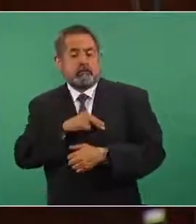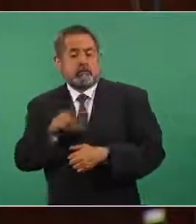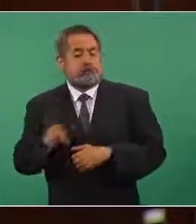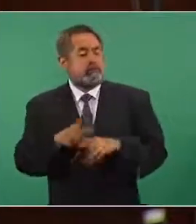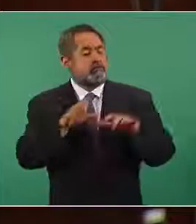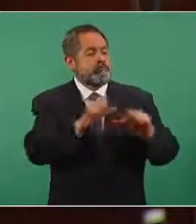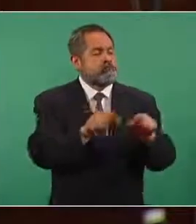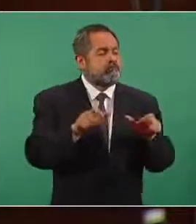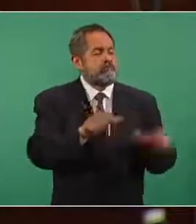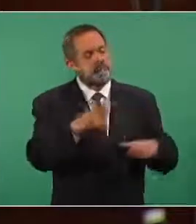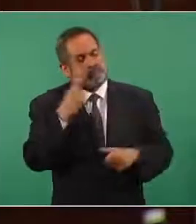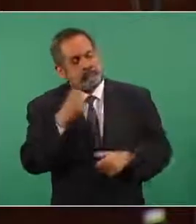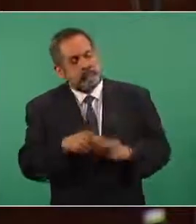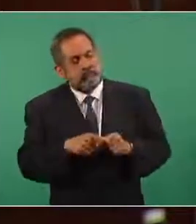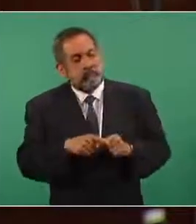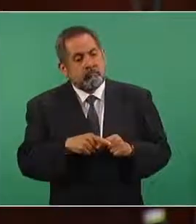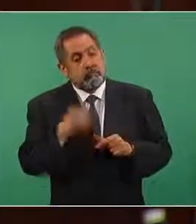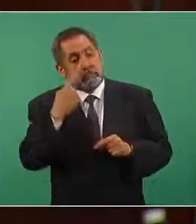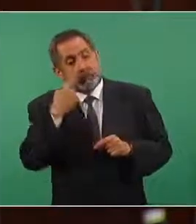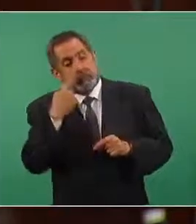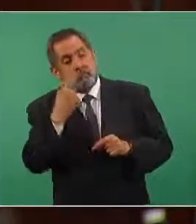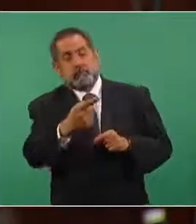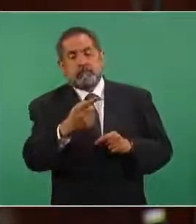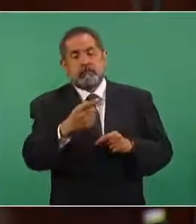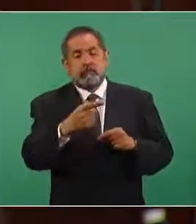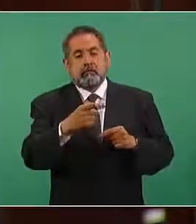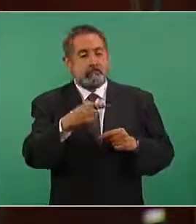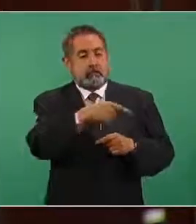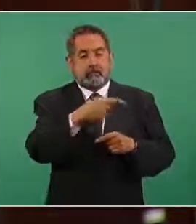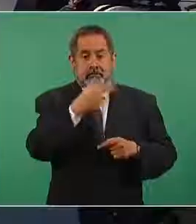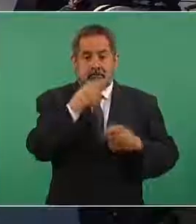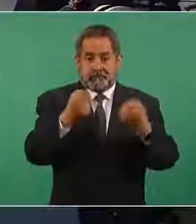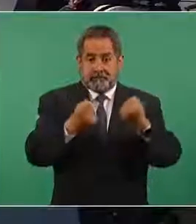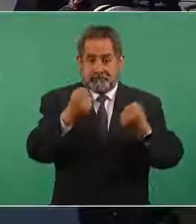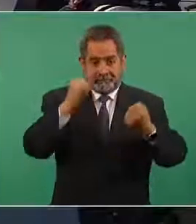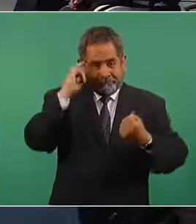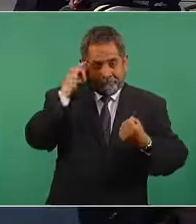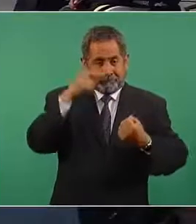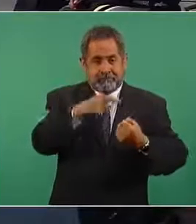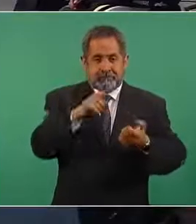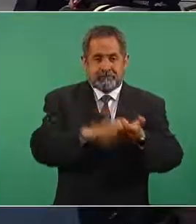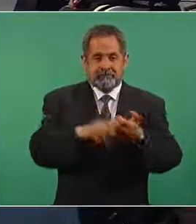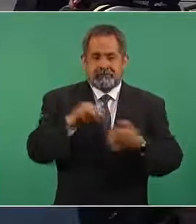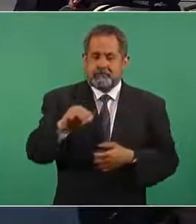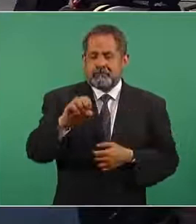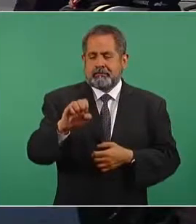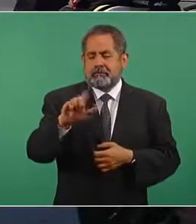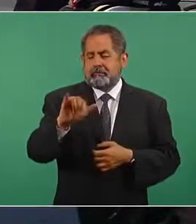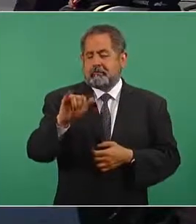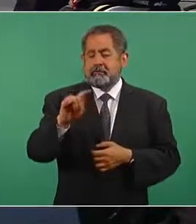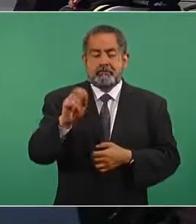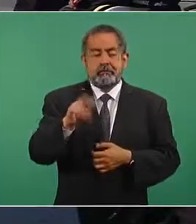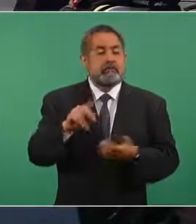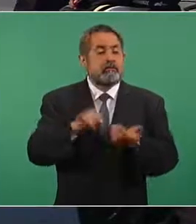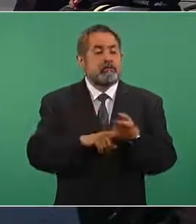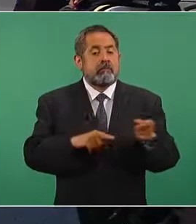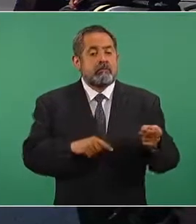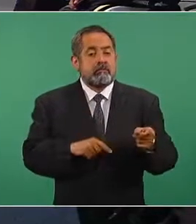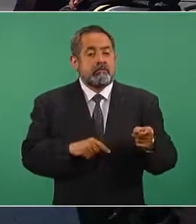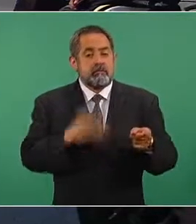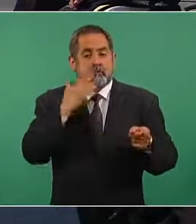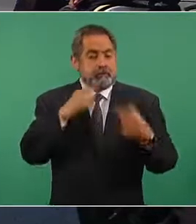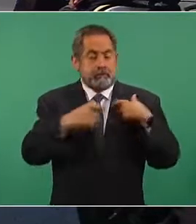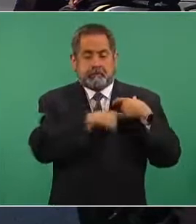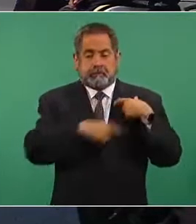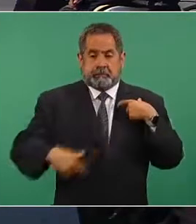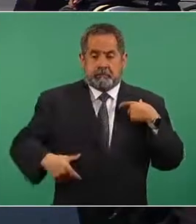dicen que a 10 metros vieron que el conductor, el indígena, se llama Melitón, no traía puesto el